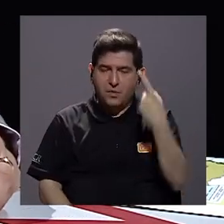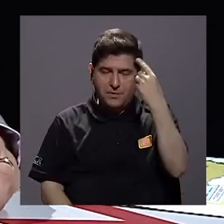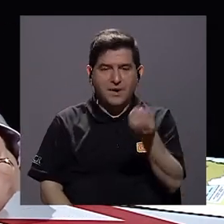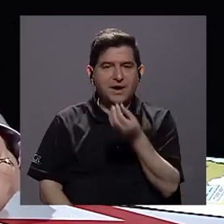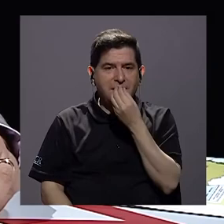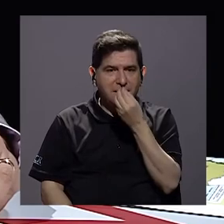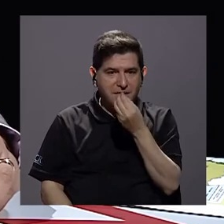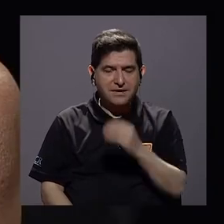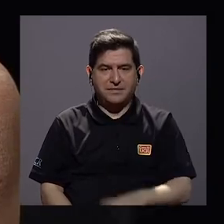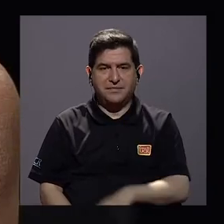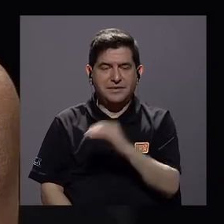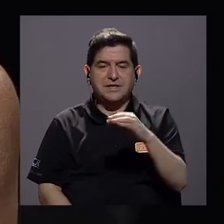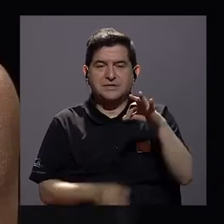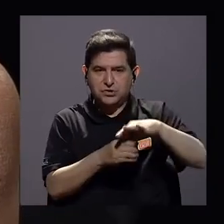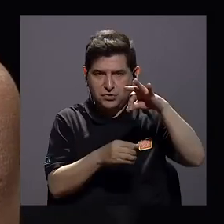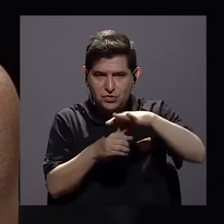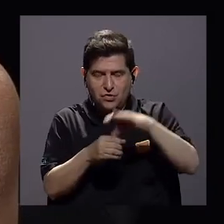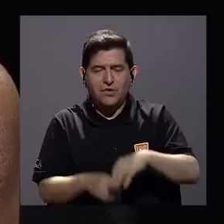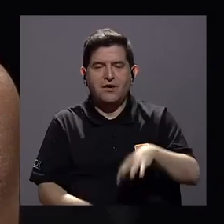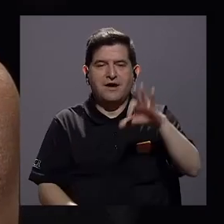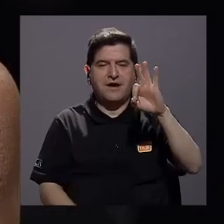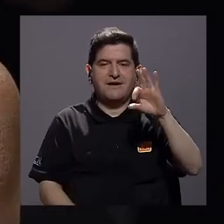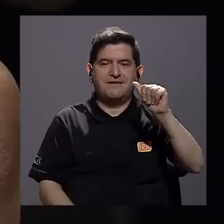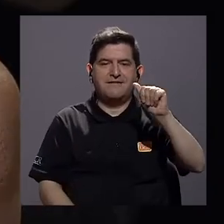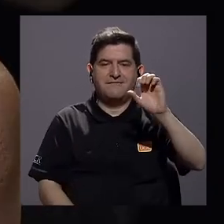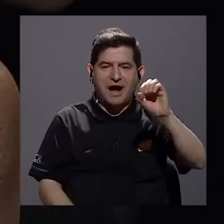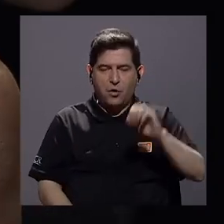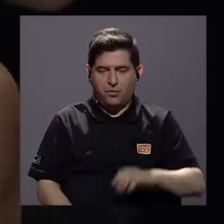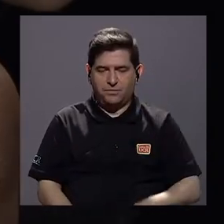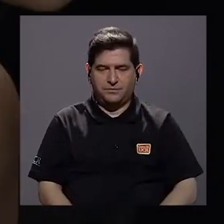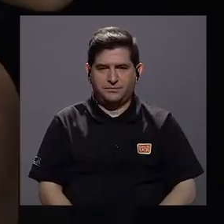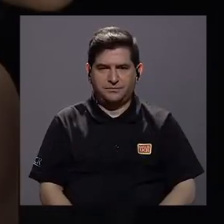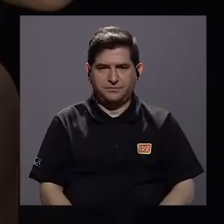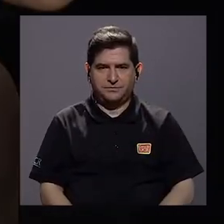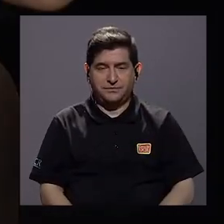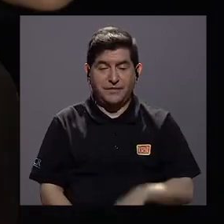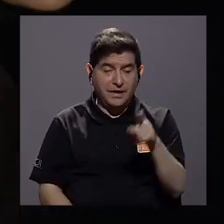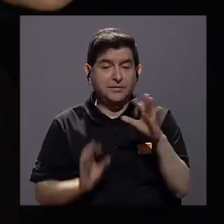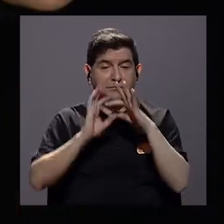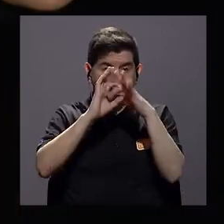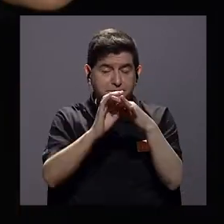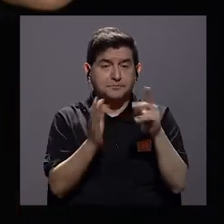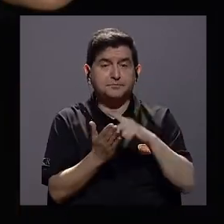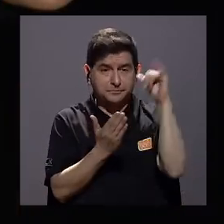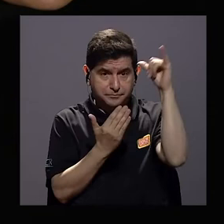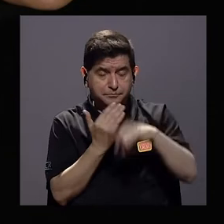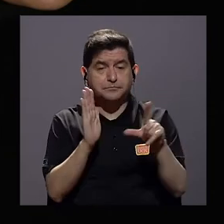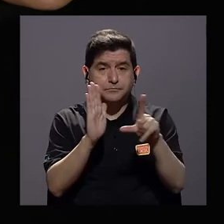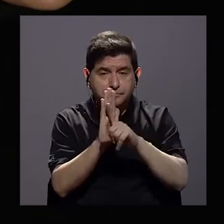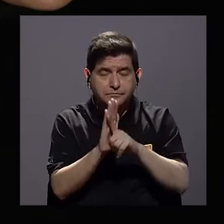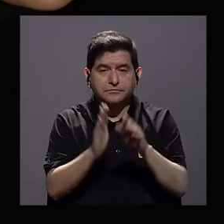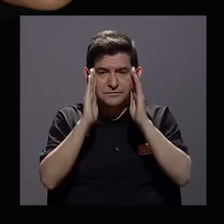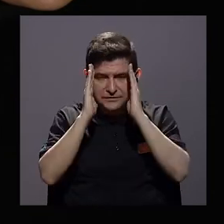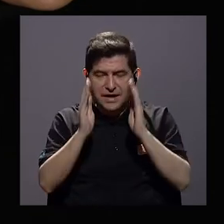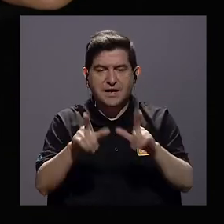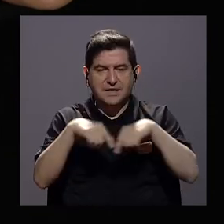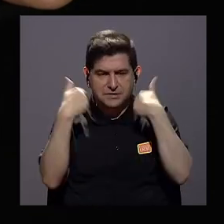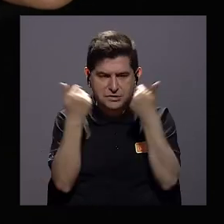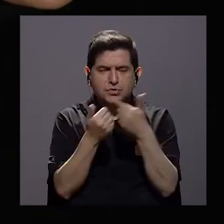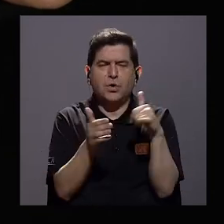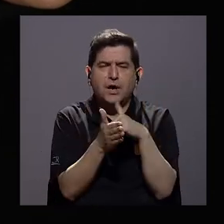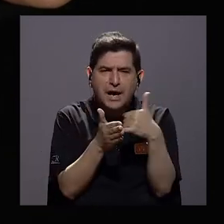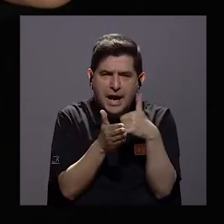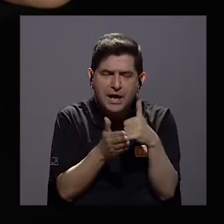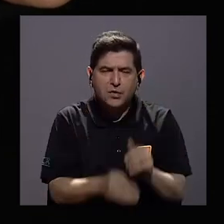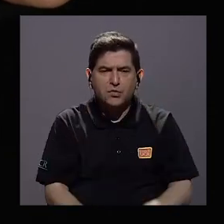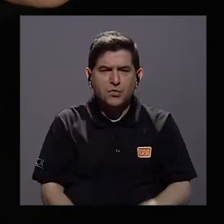Alimentación y la Agricultura, en inglés FAO, y que va de la mano con un proyecto de ley para atender a ese sector más vulnerable,